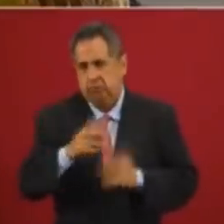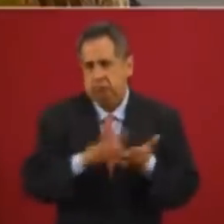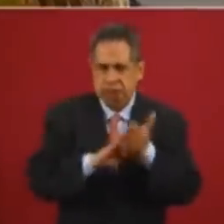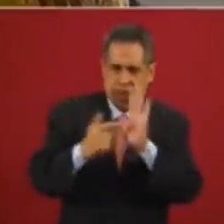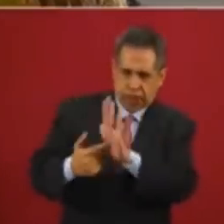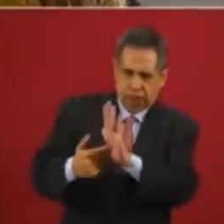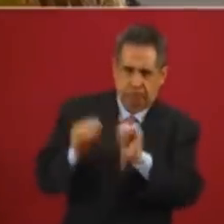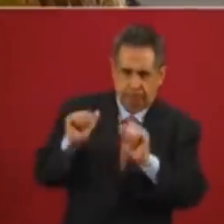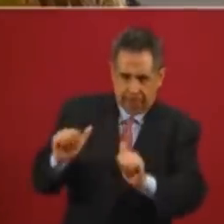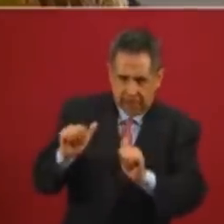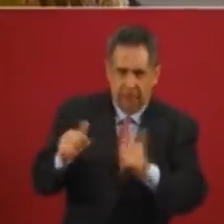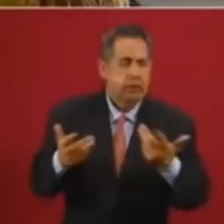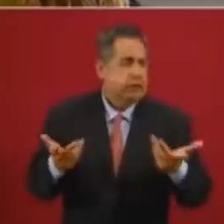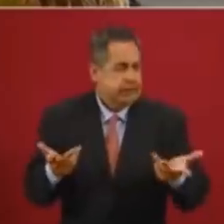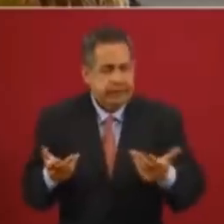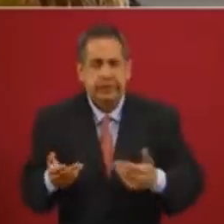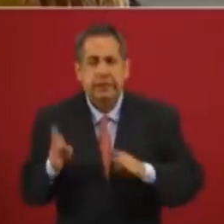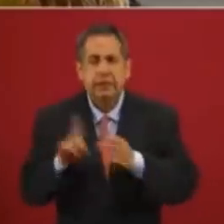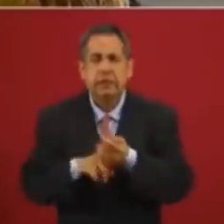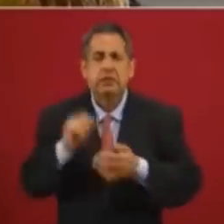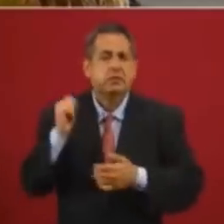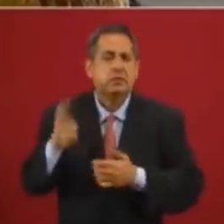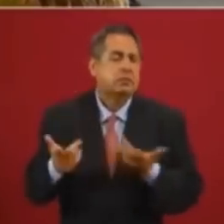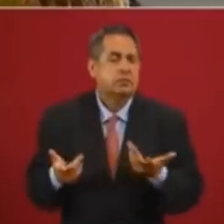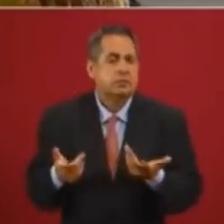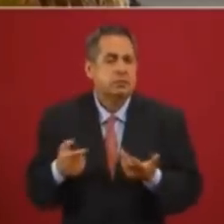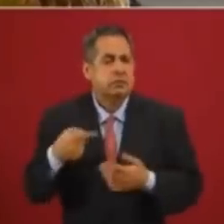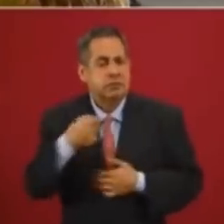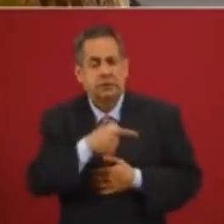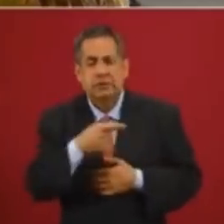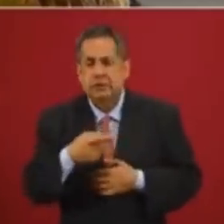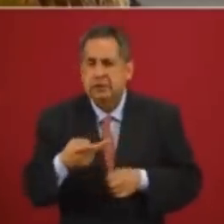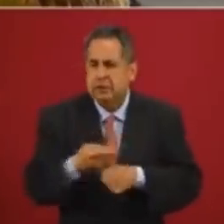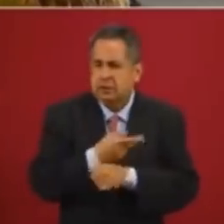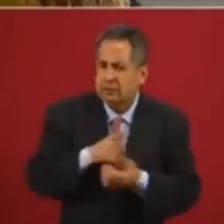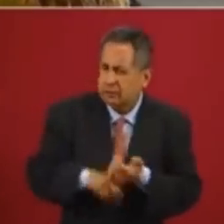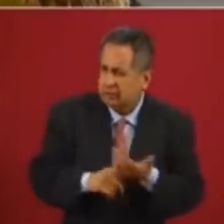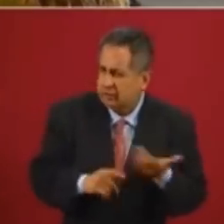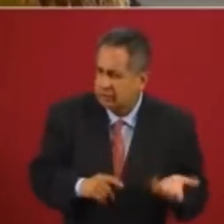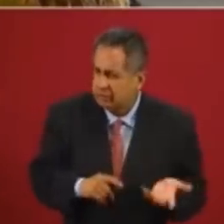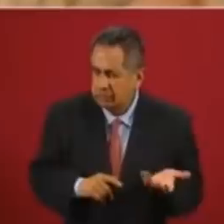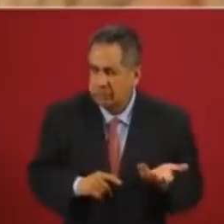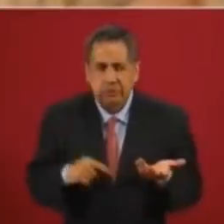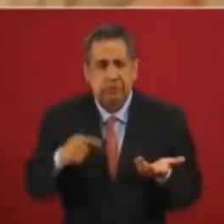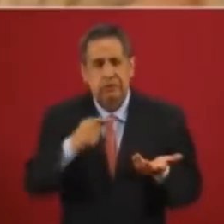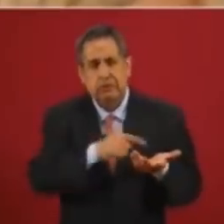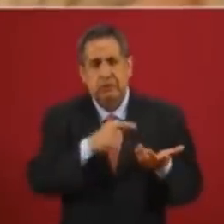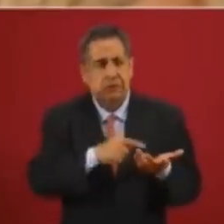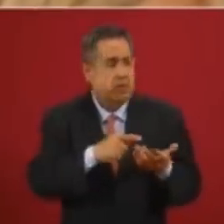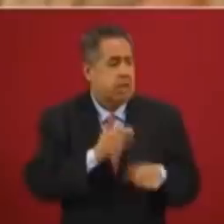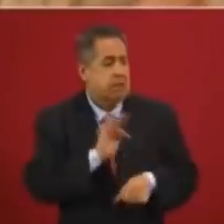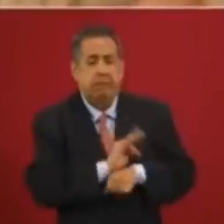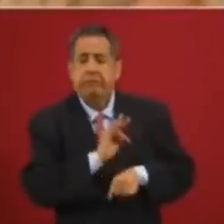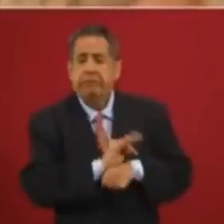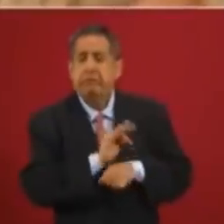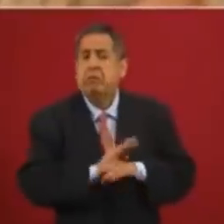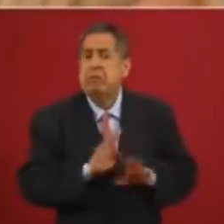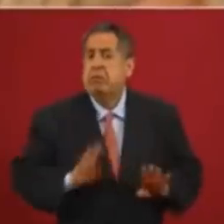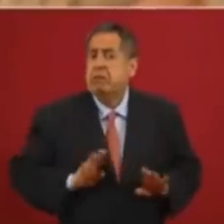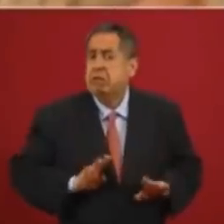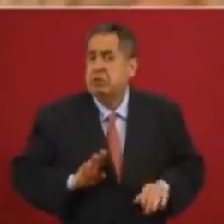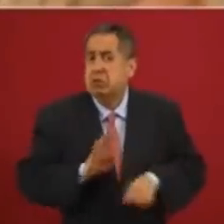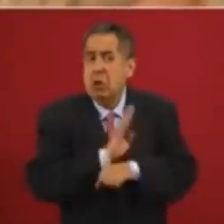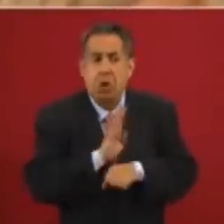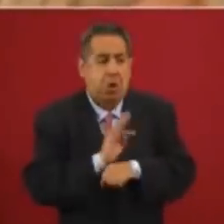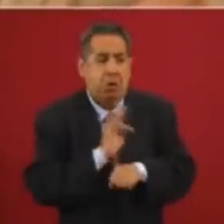este sentido no, digamos, se debilita el asunto de que al tener él este tipo de beneficios,